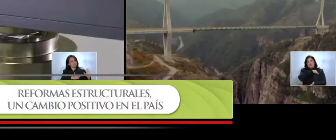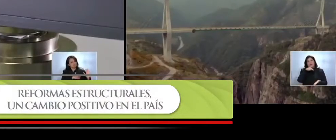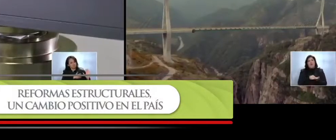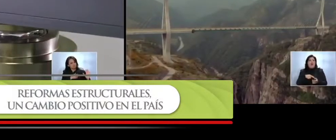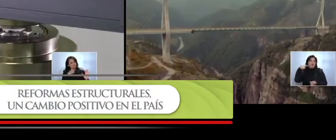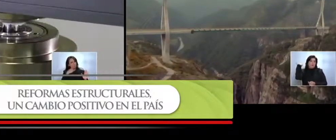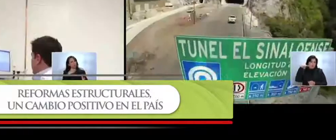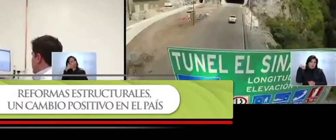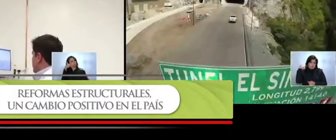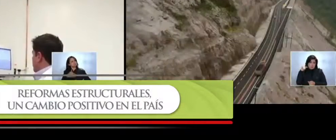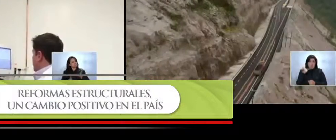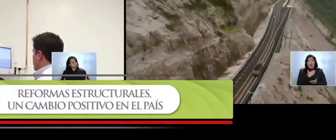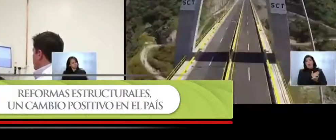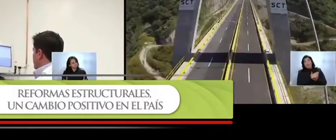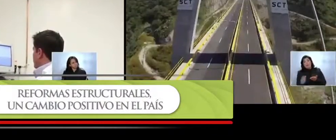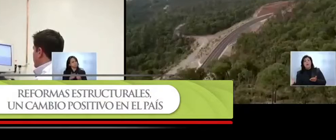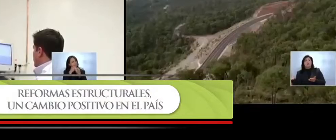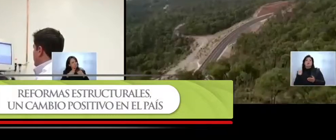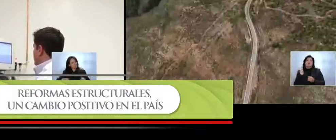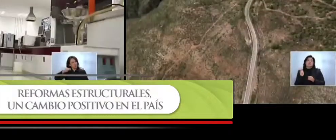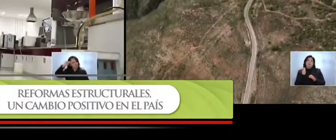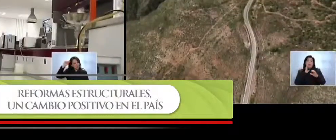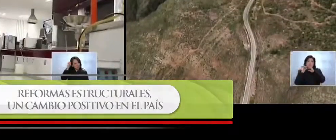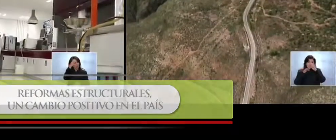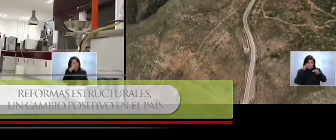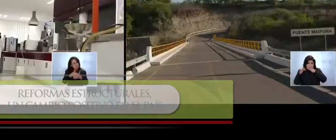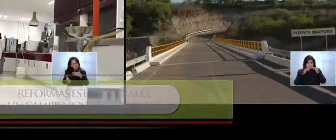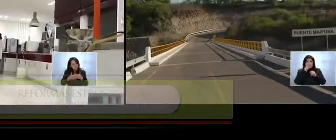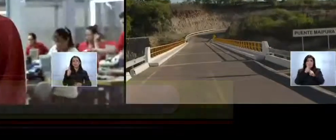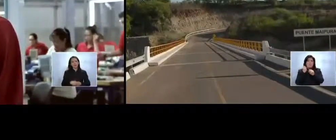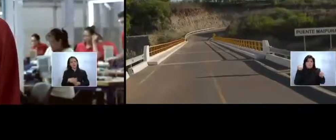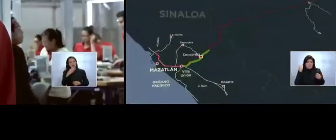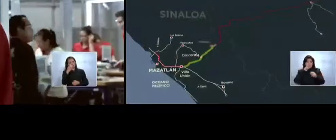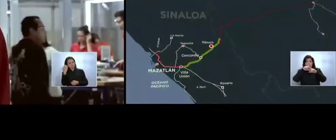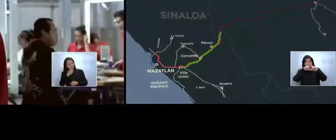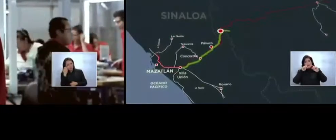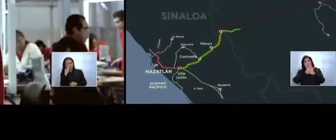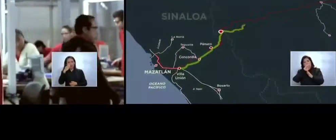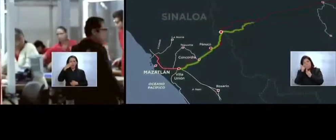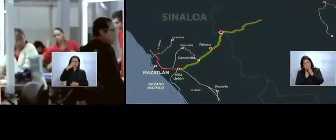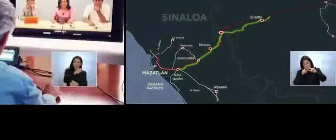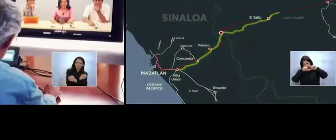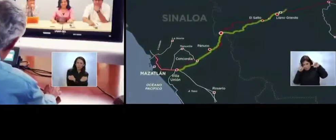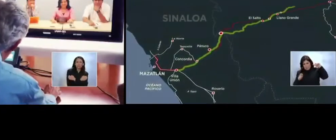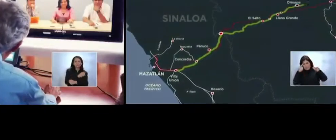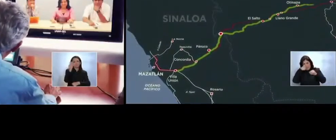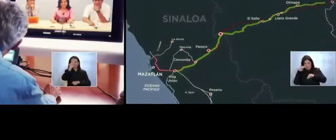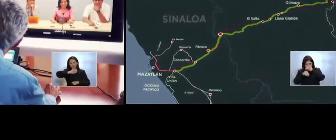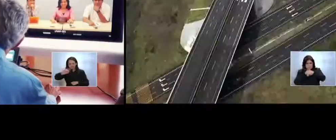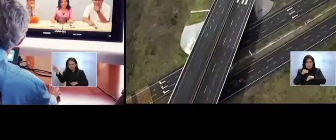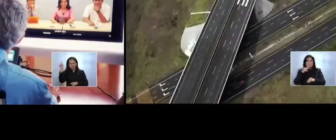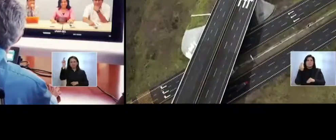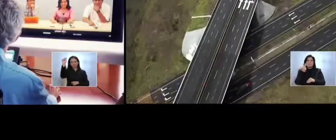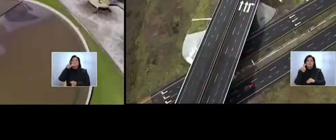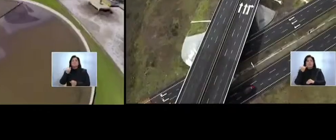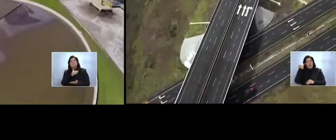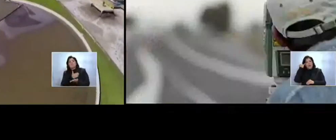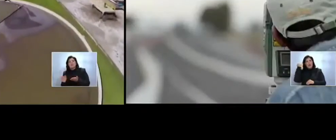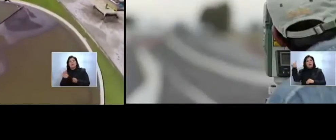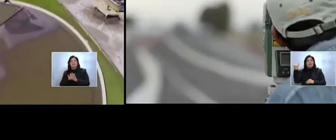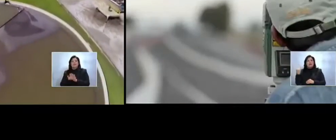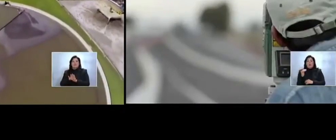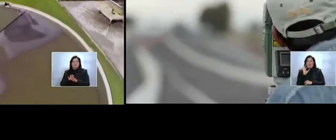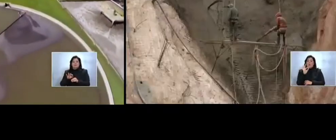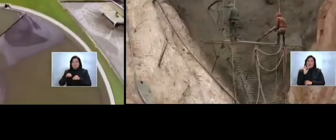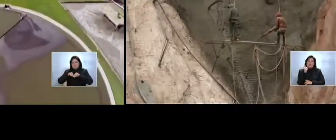de 11 reformas estructurales que impulsan a nuestro país en beneficio de las familias mexicanas consolidando a México como un país atractivo y